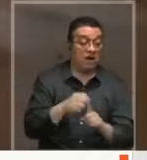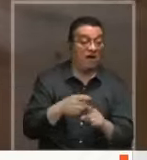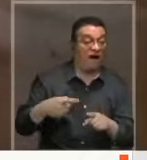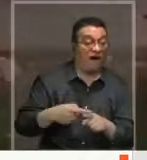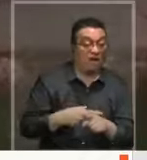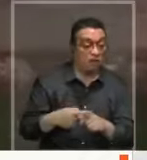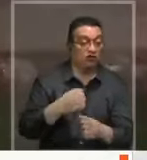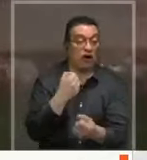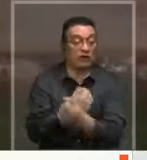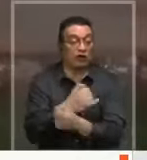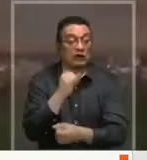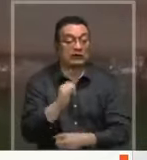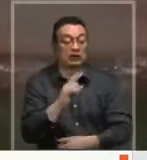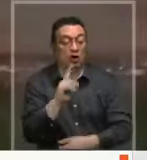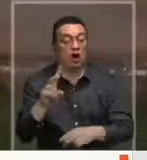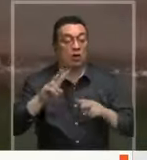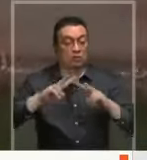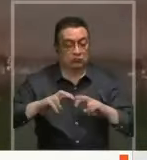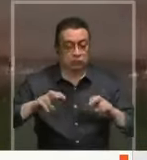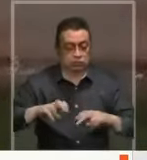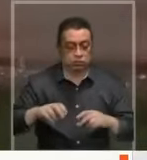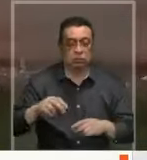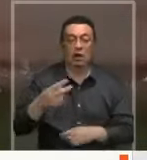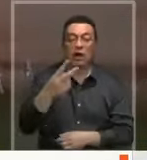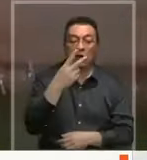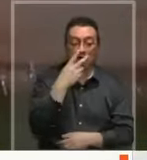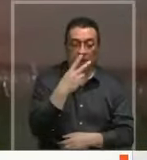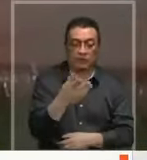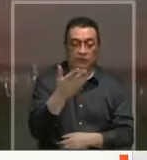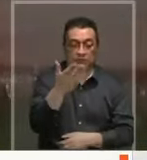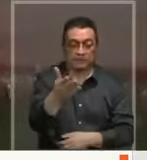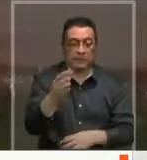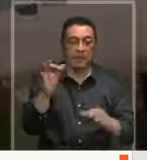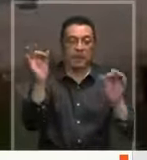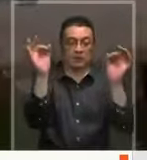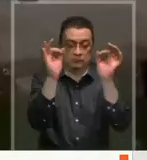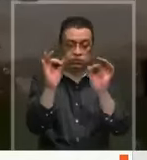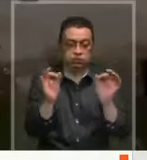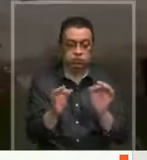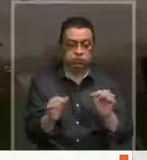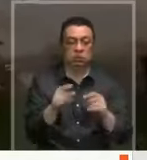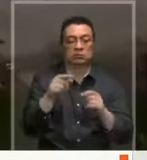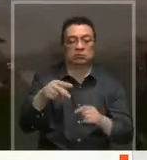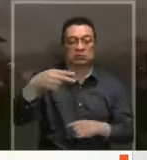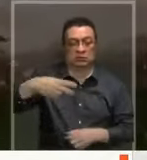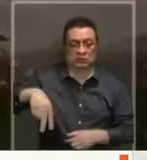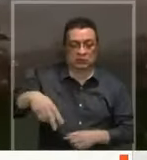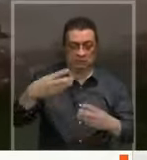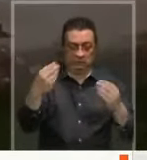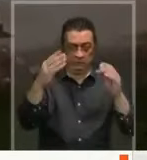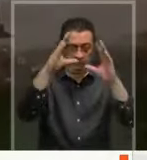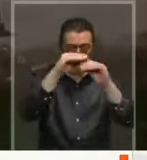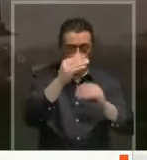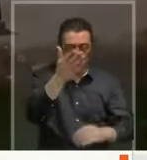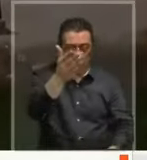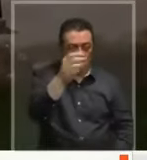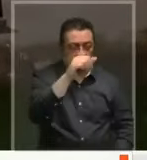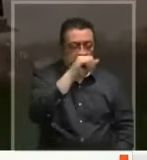parte del personal de carabineros. Juan Pablo Benito, ahí lo tenemos ya en pantalla con los detalles de esta noticia. Buenas noches.